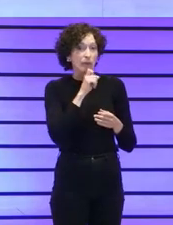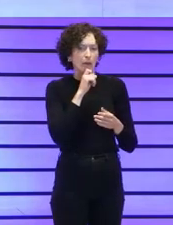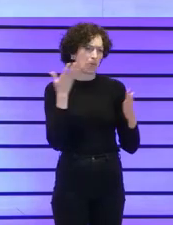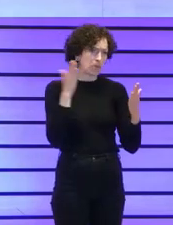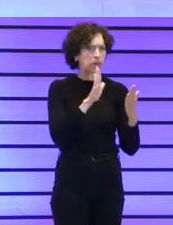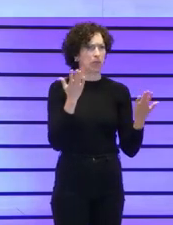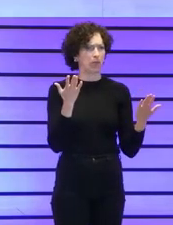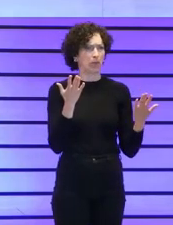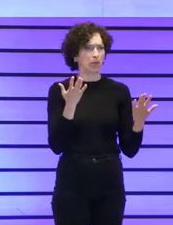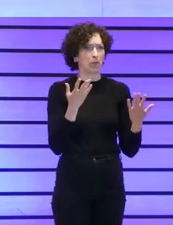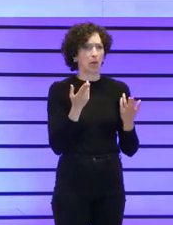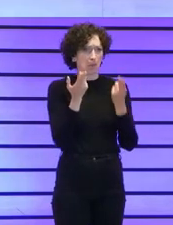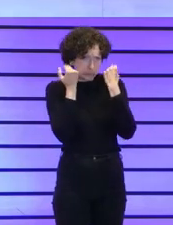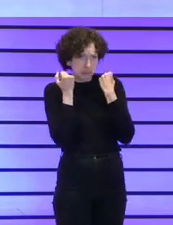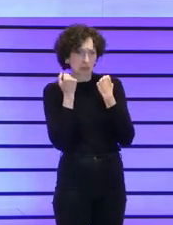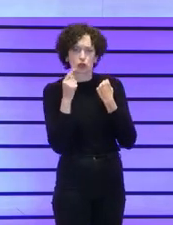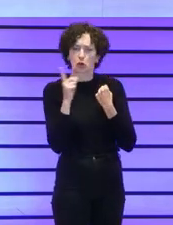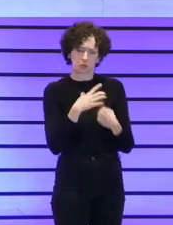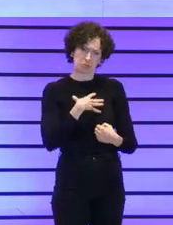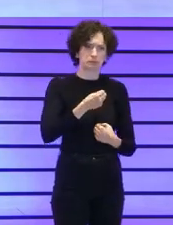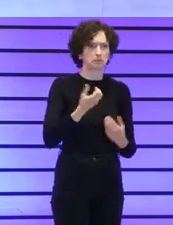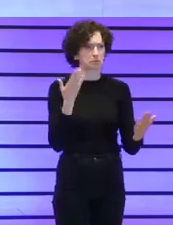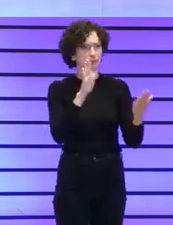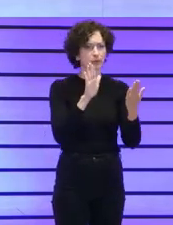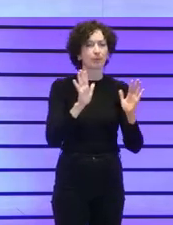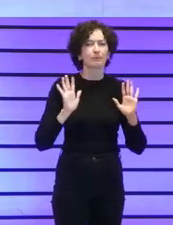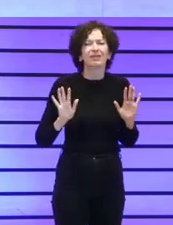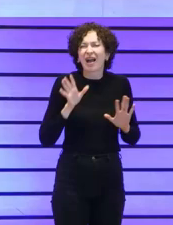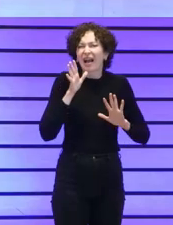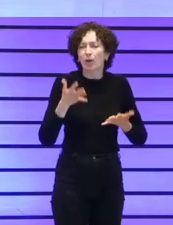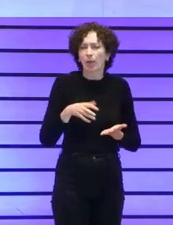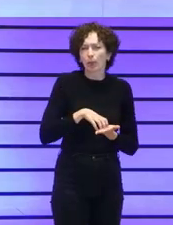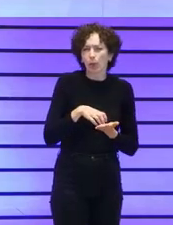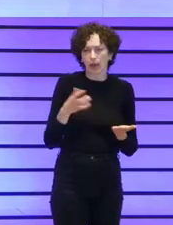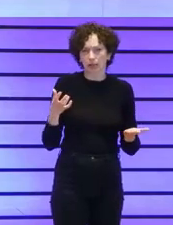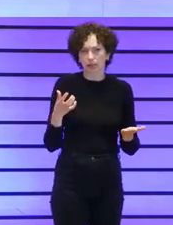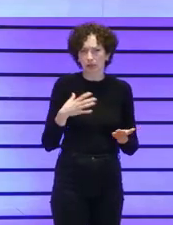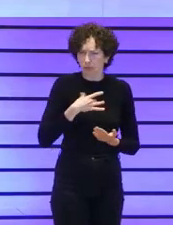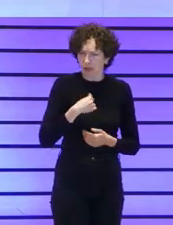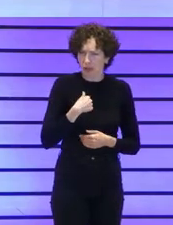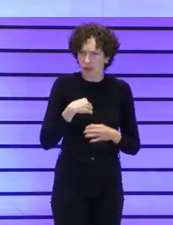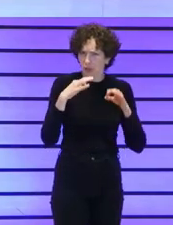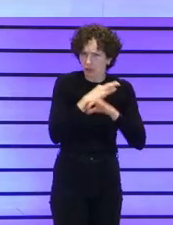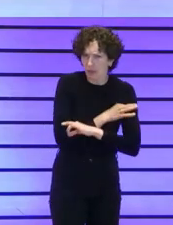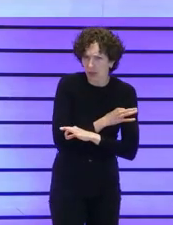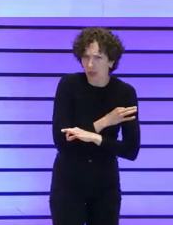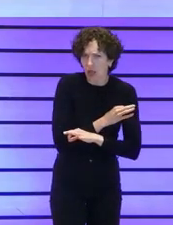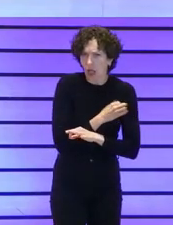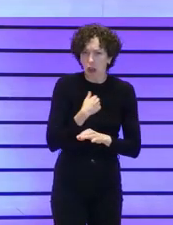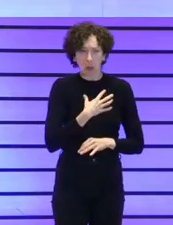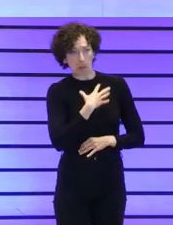por atrevernos con todo, ¿no? Pero hoy tenemos un poco de dudas diciendo, ¿nos estaremos equivocando? ¿Nos vamos a hundir por ser tan